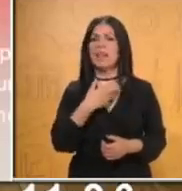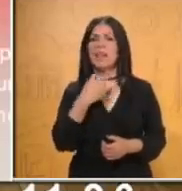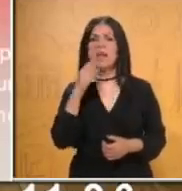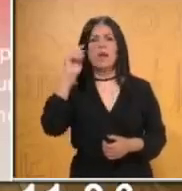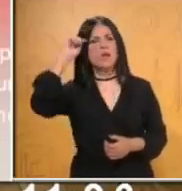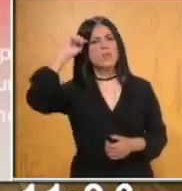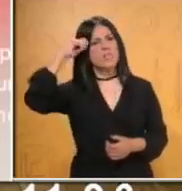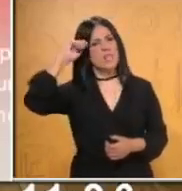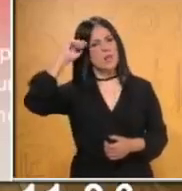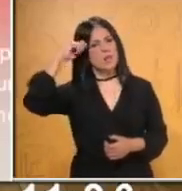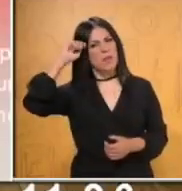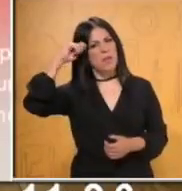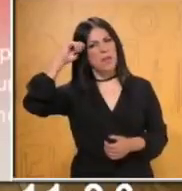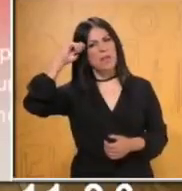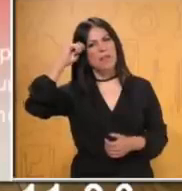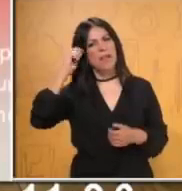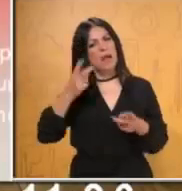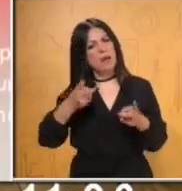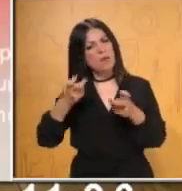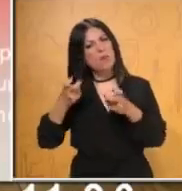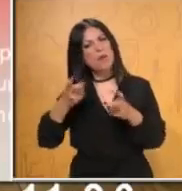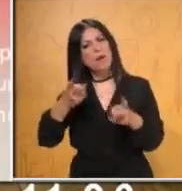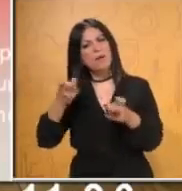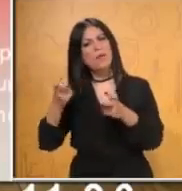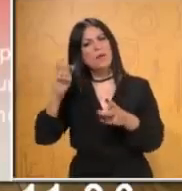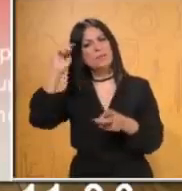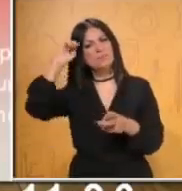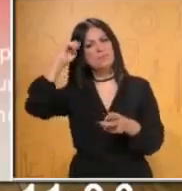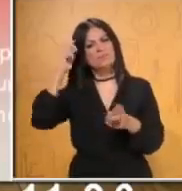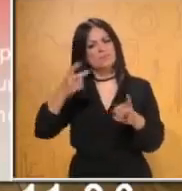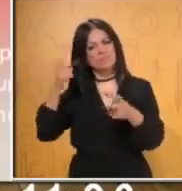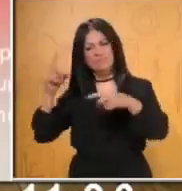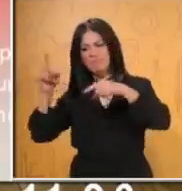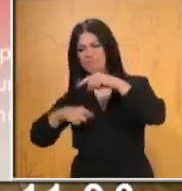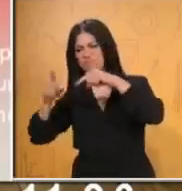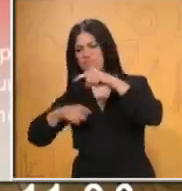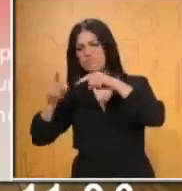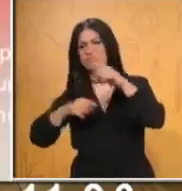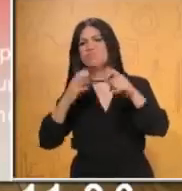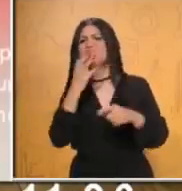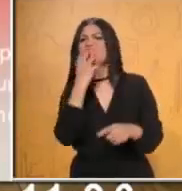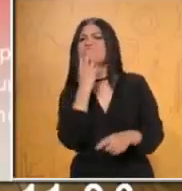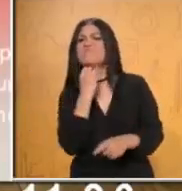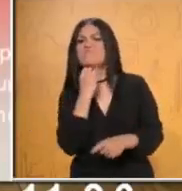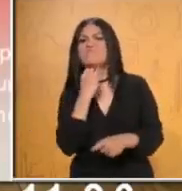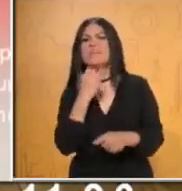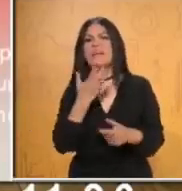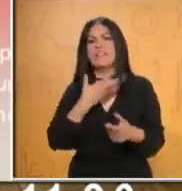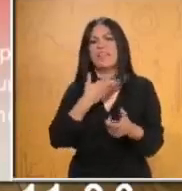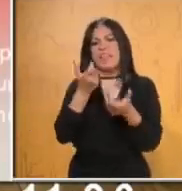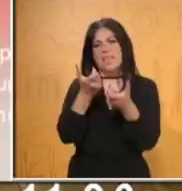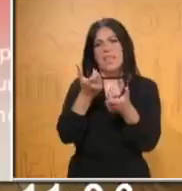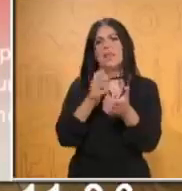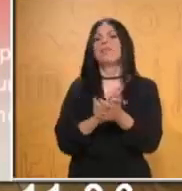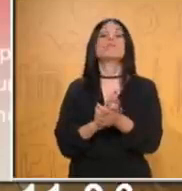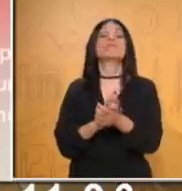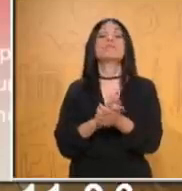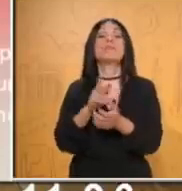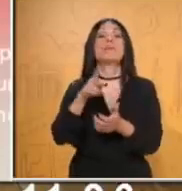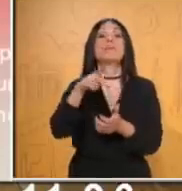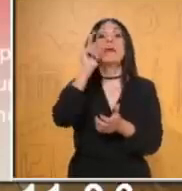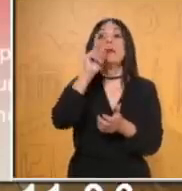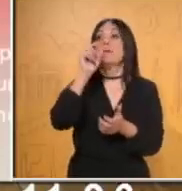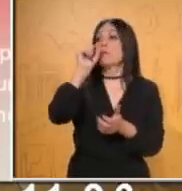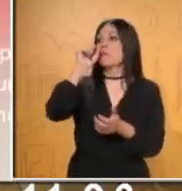incluso despojado de la ropa con la que fue enterrado, y se da cuenta de que el pequeño Tim también ha